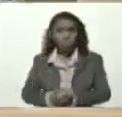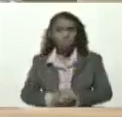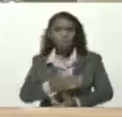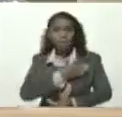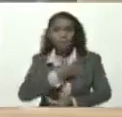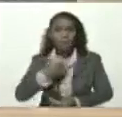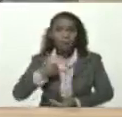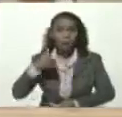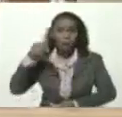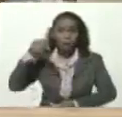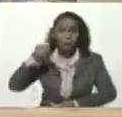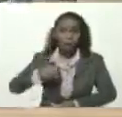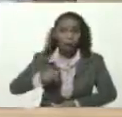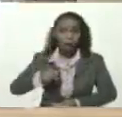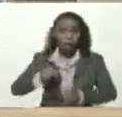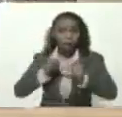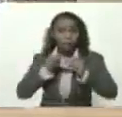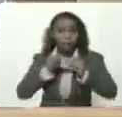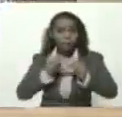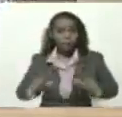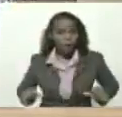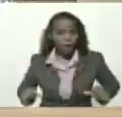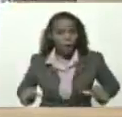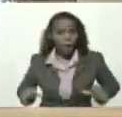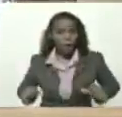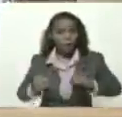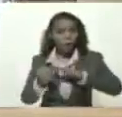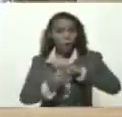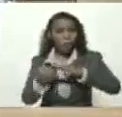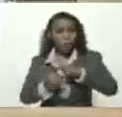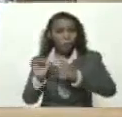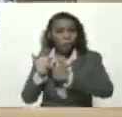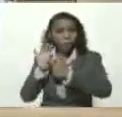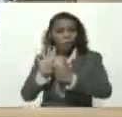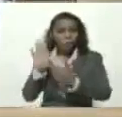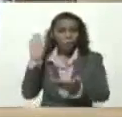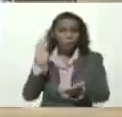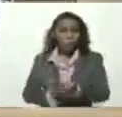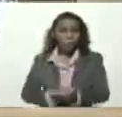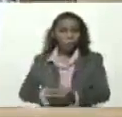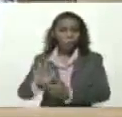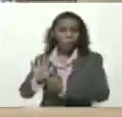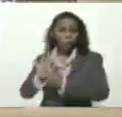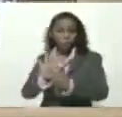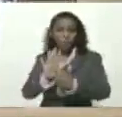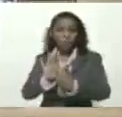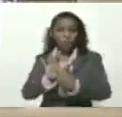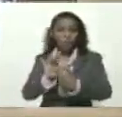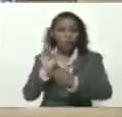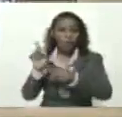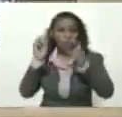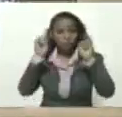hoy fijar institucionalmente posición en relación a este asunto.